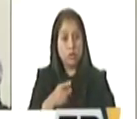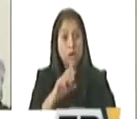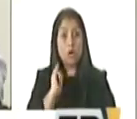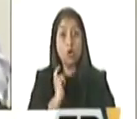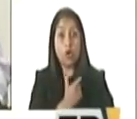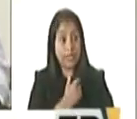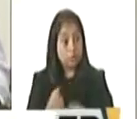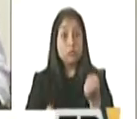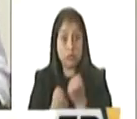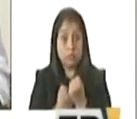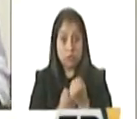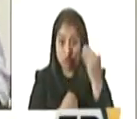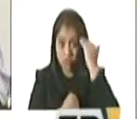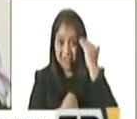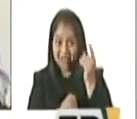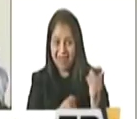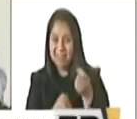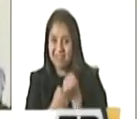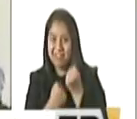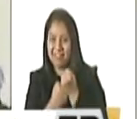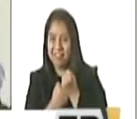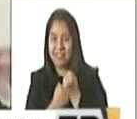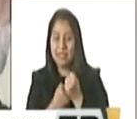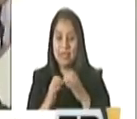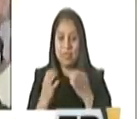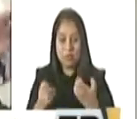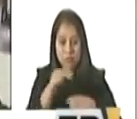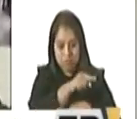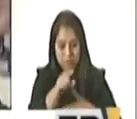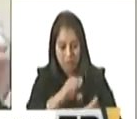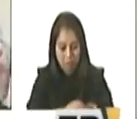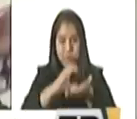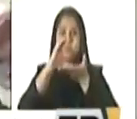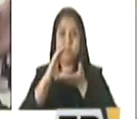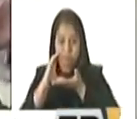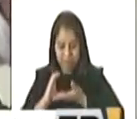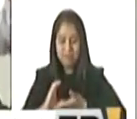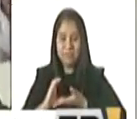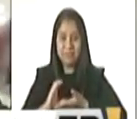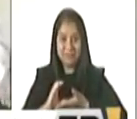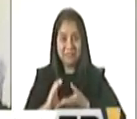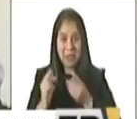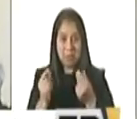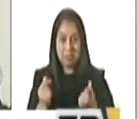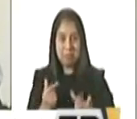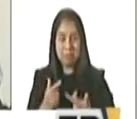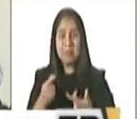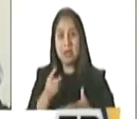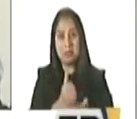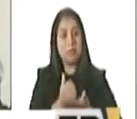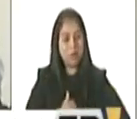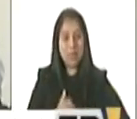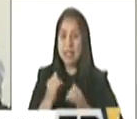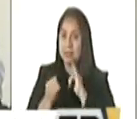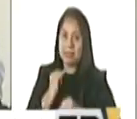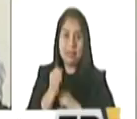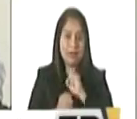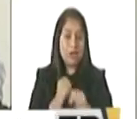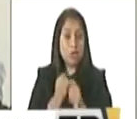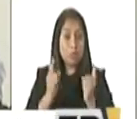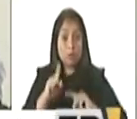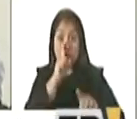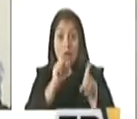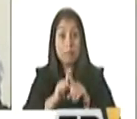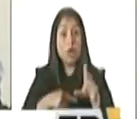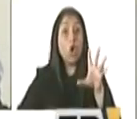apoya, como sé que lo va a hacer, con esta ampliación presupuestaria que nos va a permitir terminar el año, pero además de eso, con los